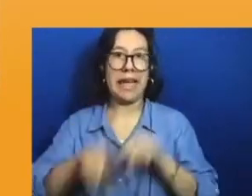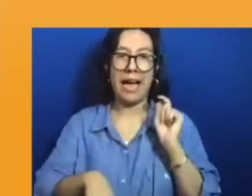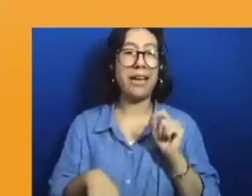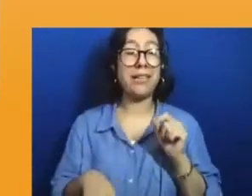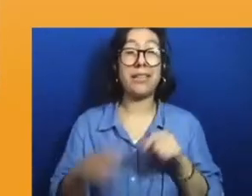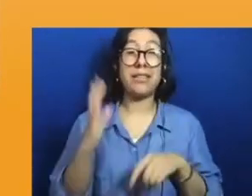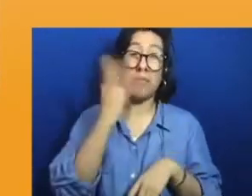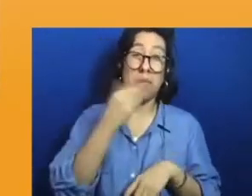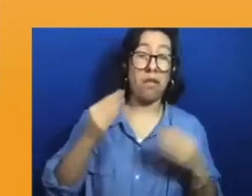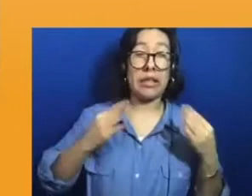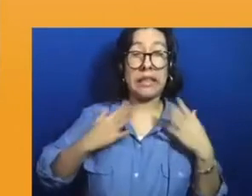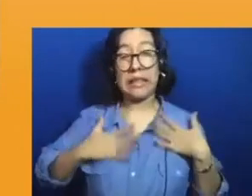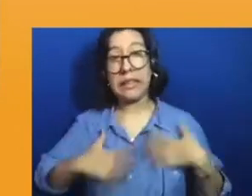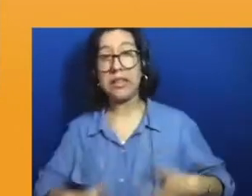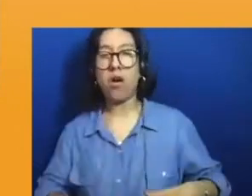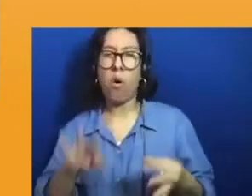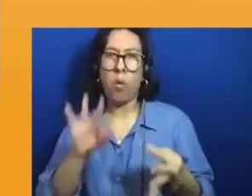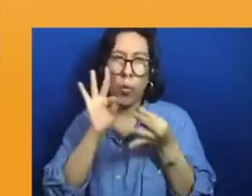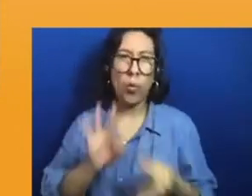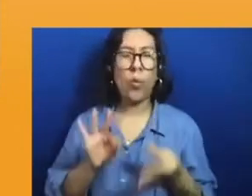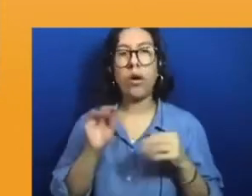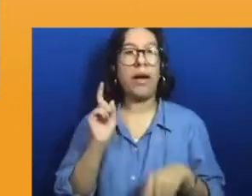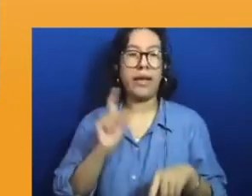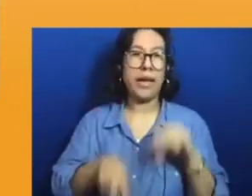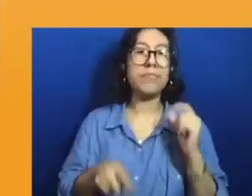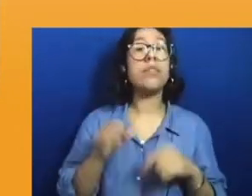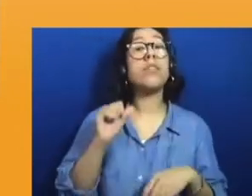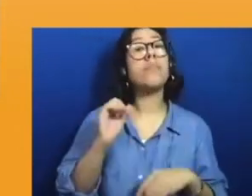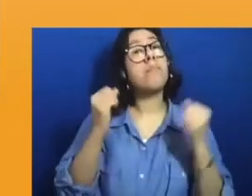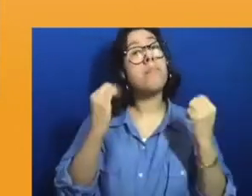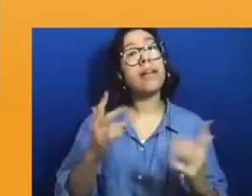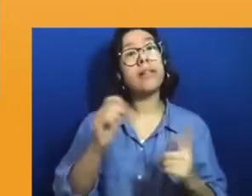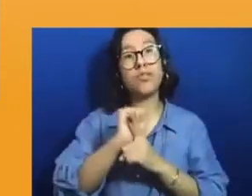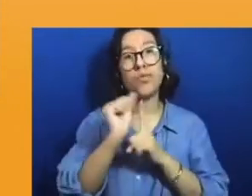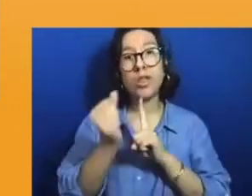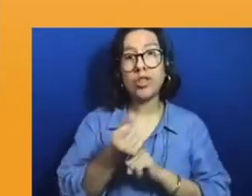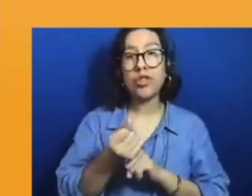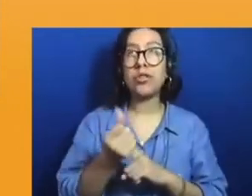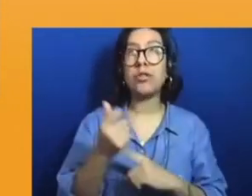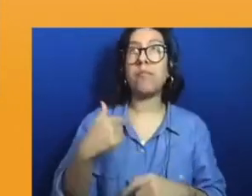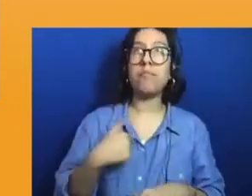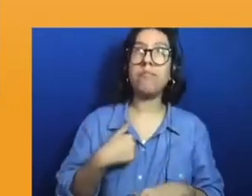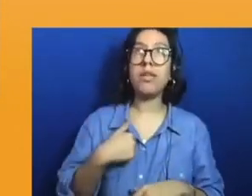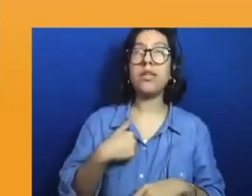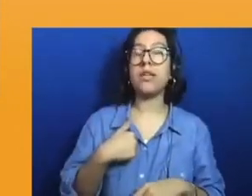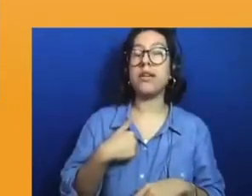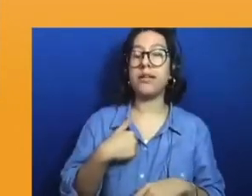elaborados. Pero yo, han habido varias ocasiones en las que estoy,